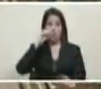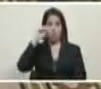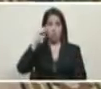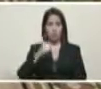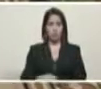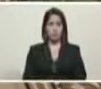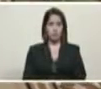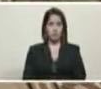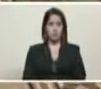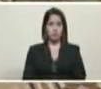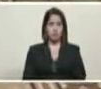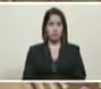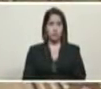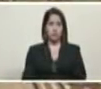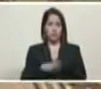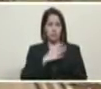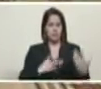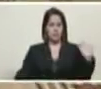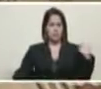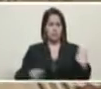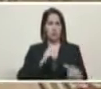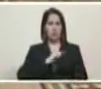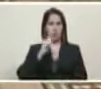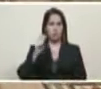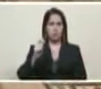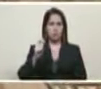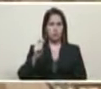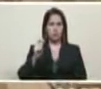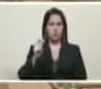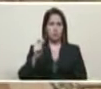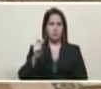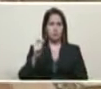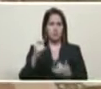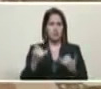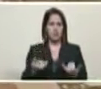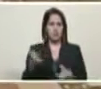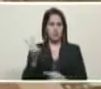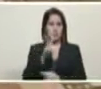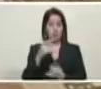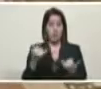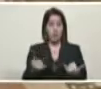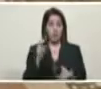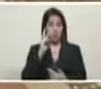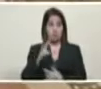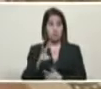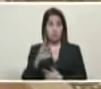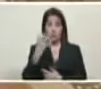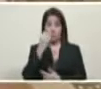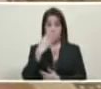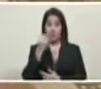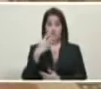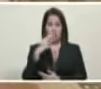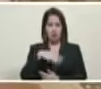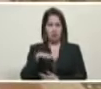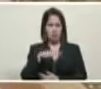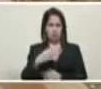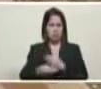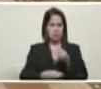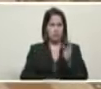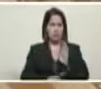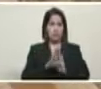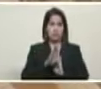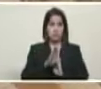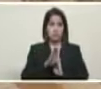presidente constitucional de la República Bolivariana. Transmitimos a esta hora desde el Palacio de Miraflores, donde se desarrolla un acto